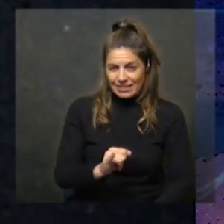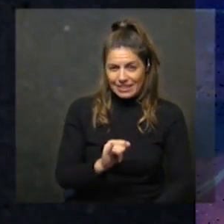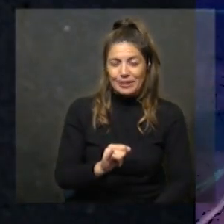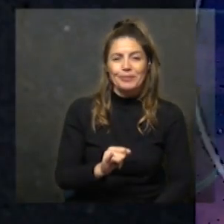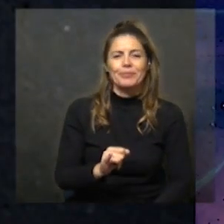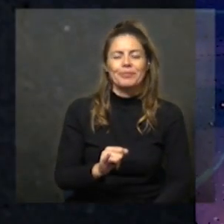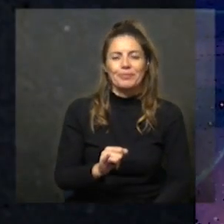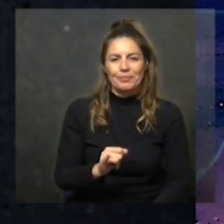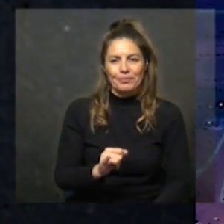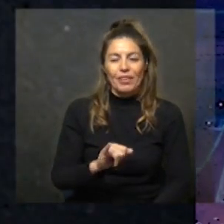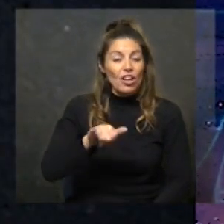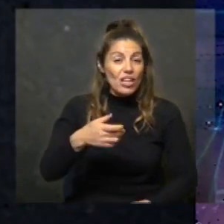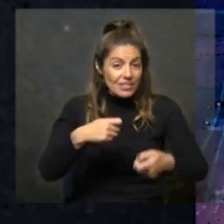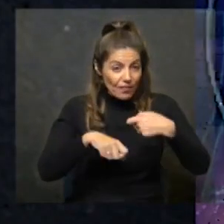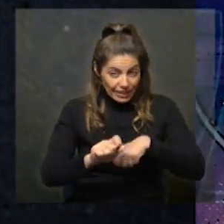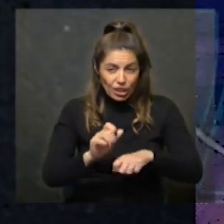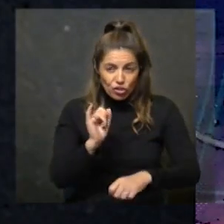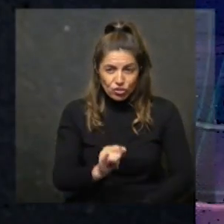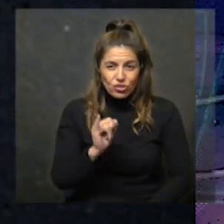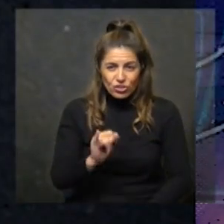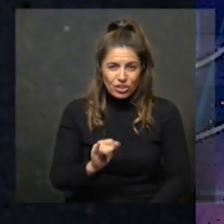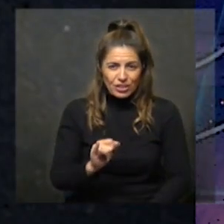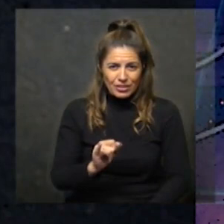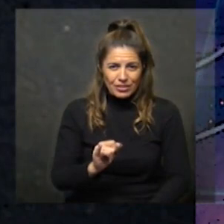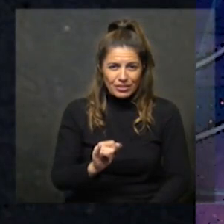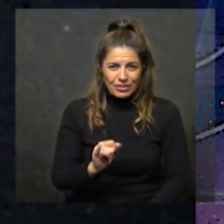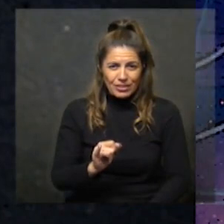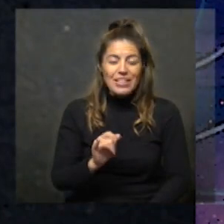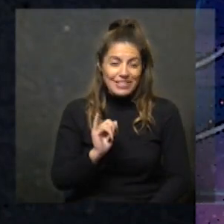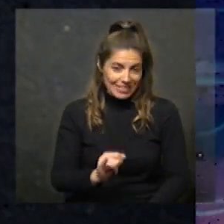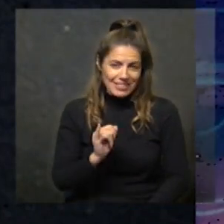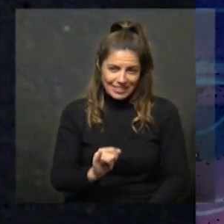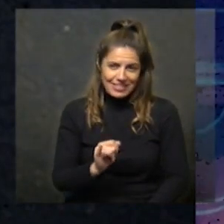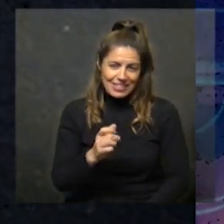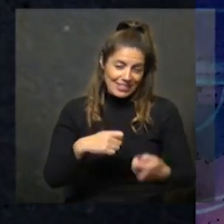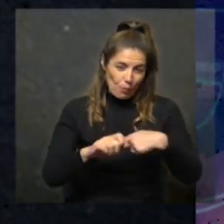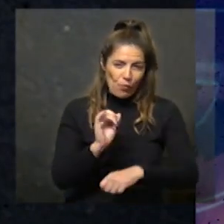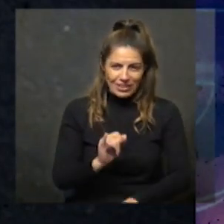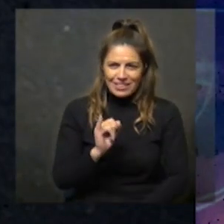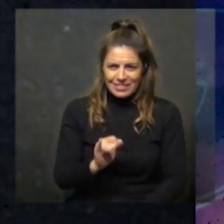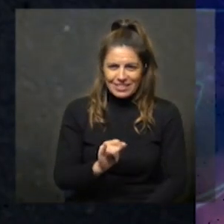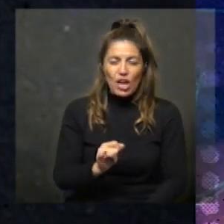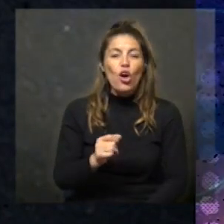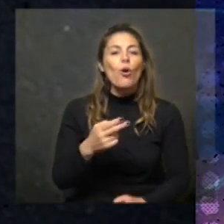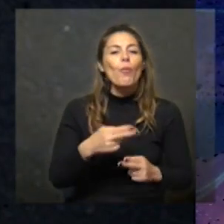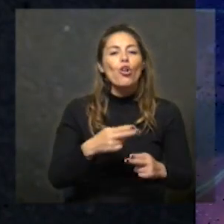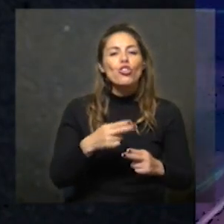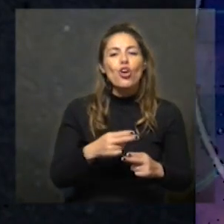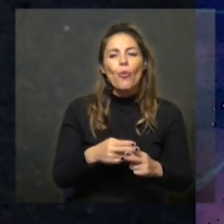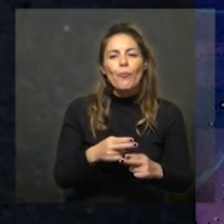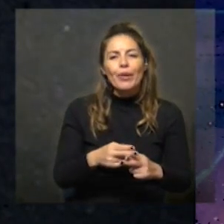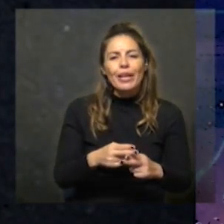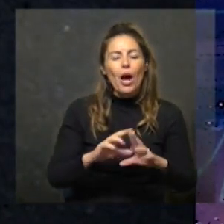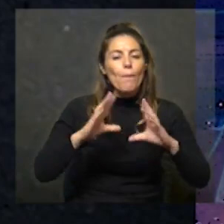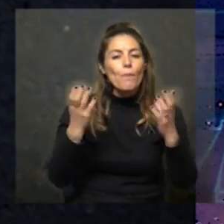Ya están las entradas a la venta y ya se vendieron entradas. Bien. Se movió. Se mueve. ¿Cómo es que se llama el espectáculo? El espectáculo se llama